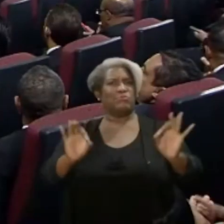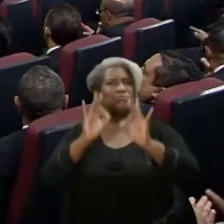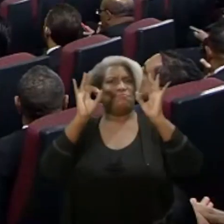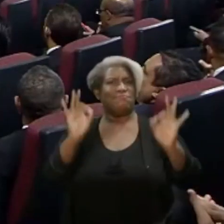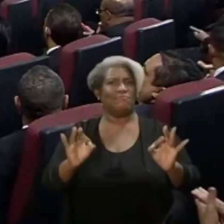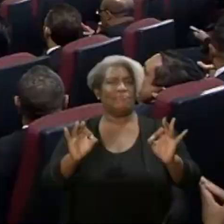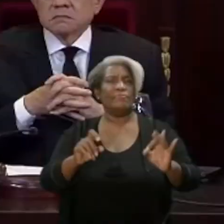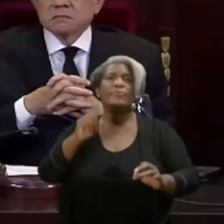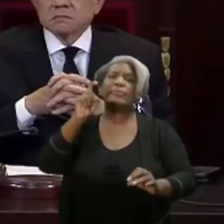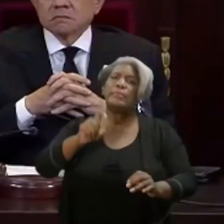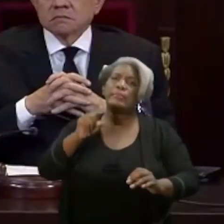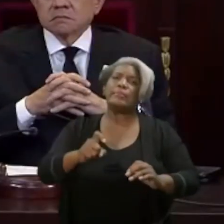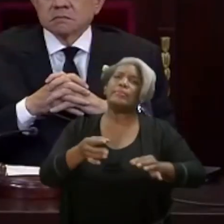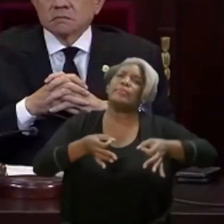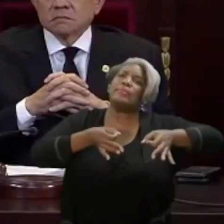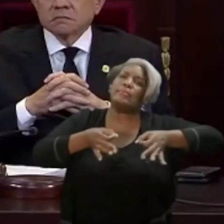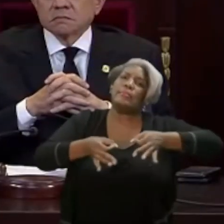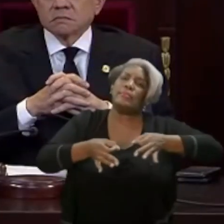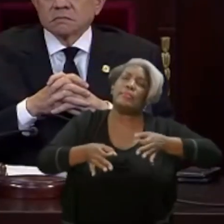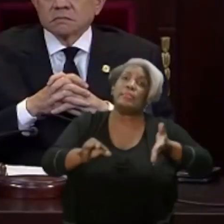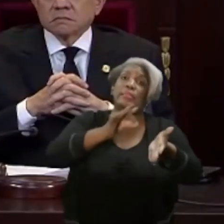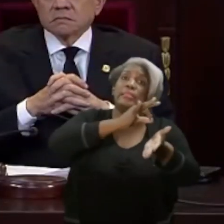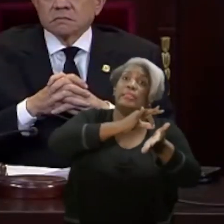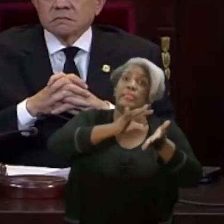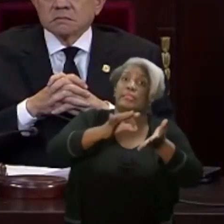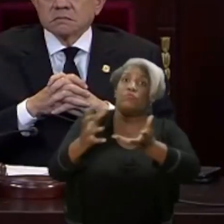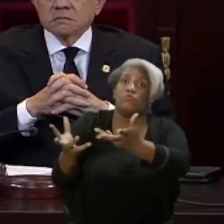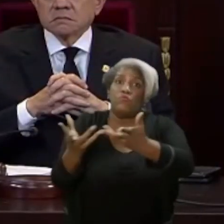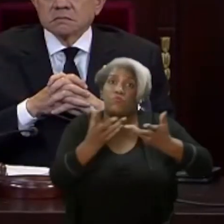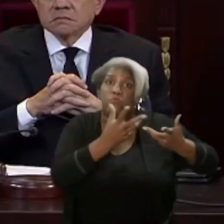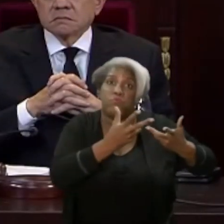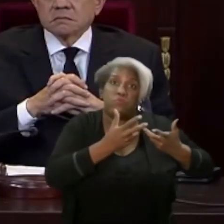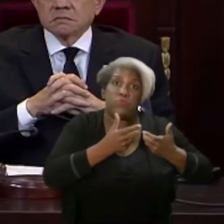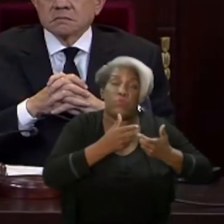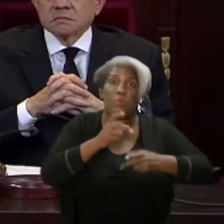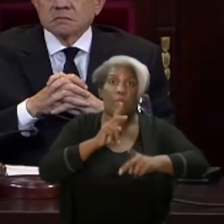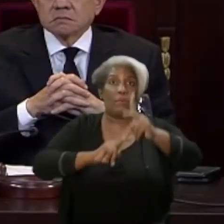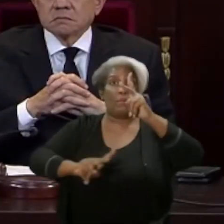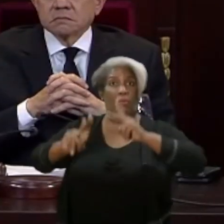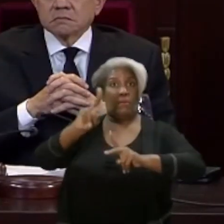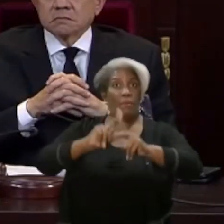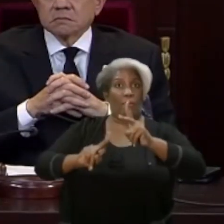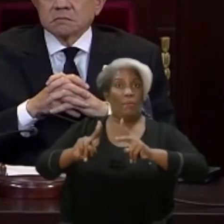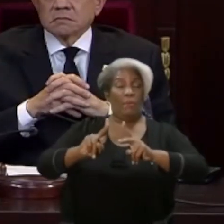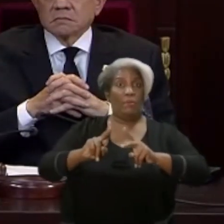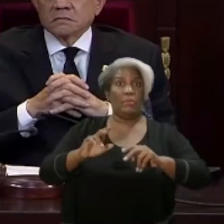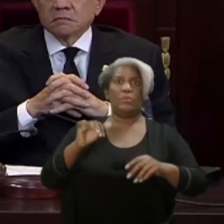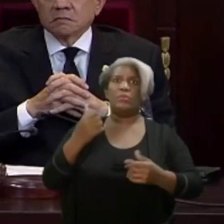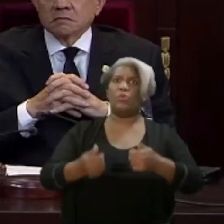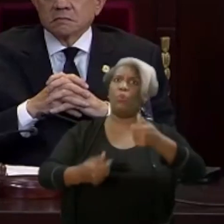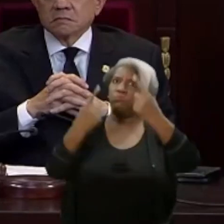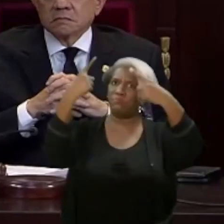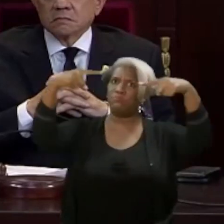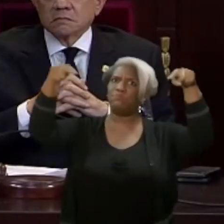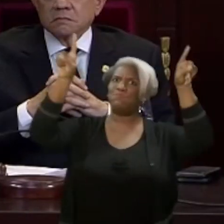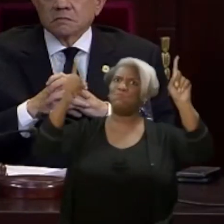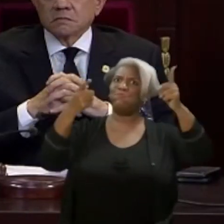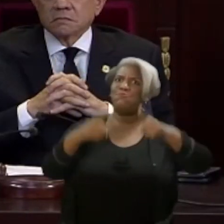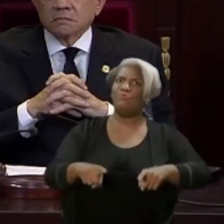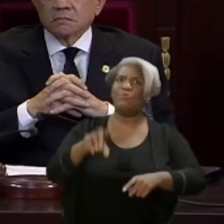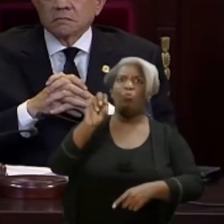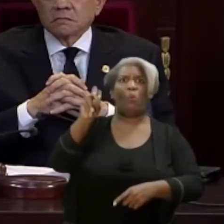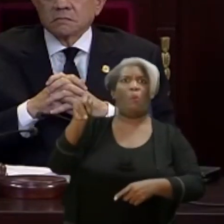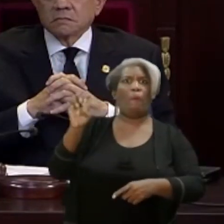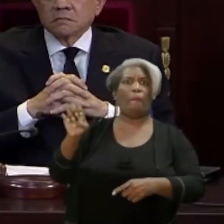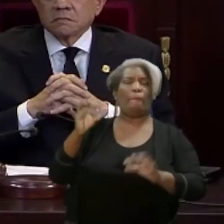también me quiero detener en el Censo Nacional de Población y Vivienda, que se llevó a cabo con gran éxito, con una operación